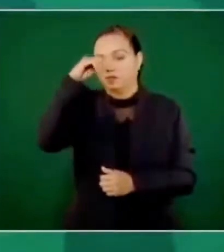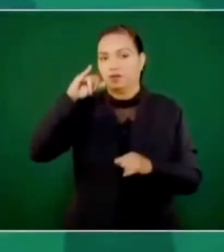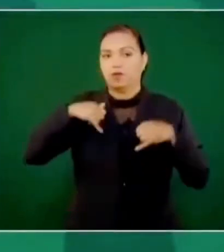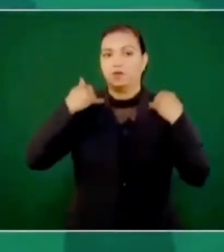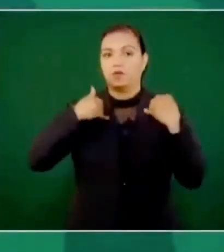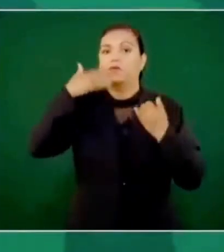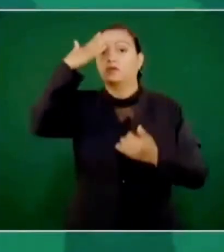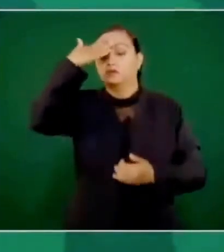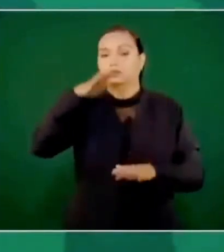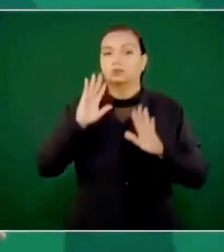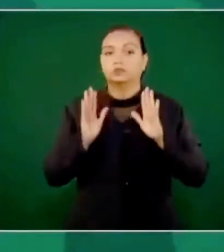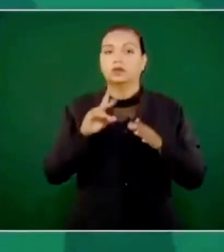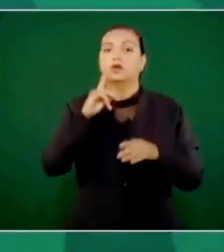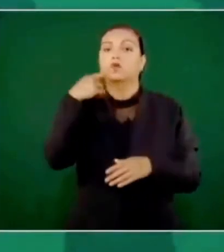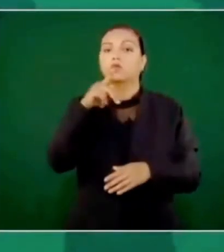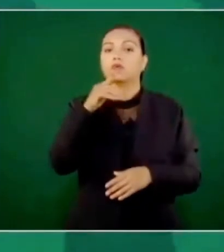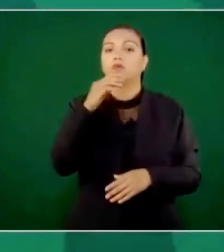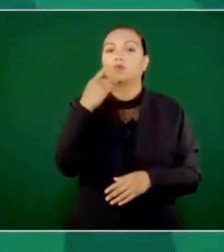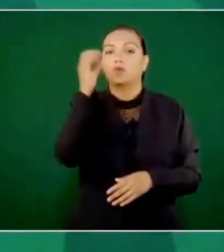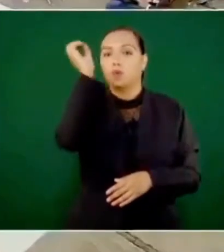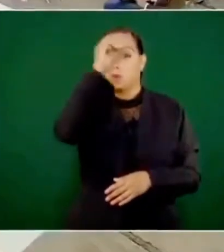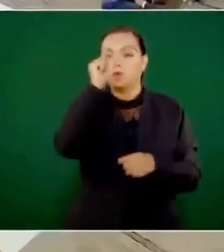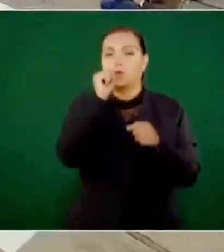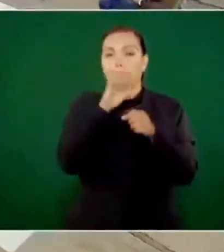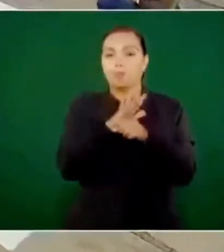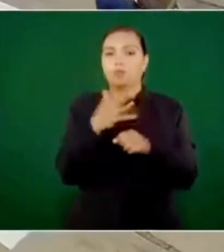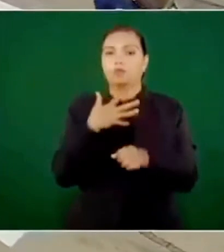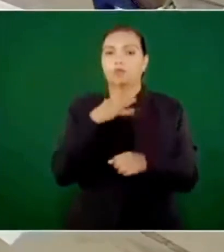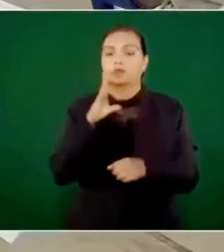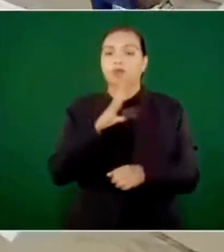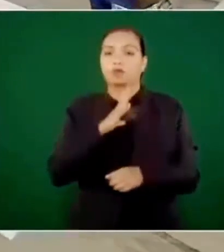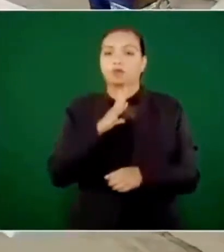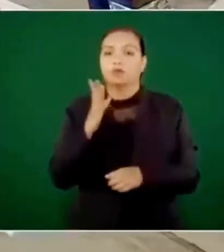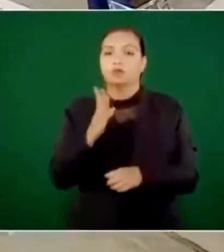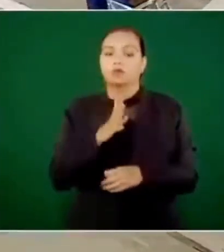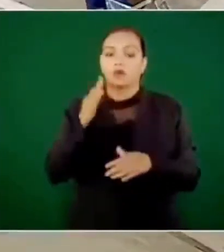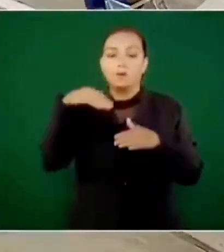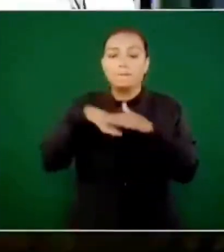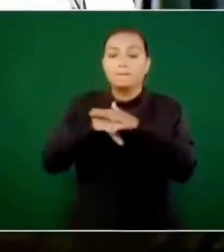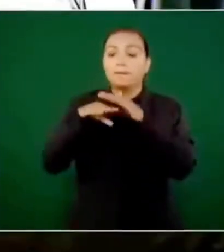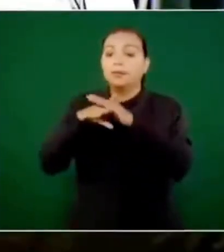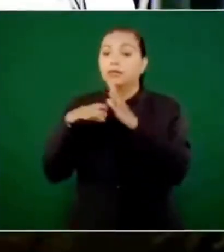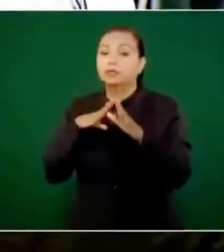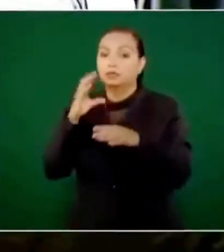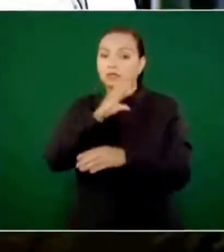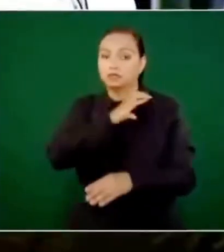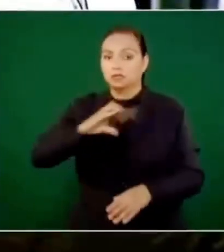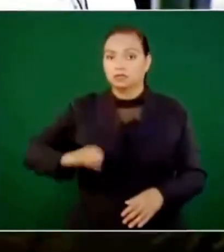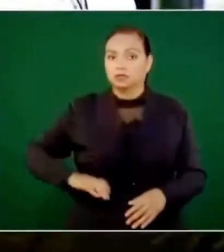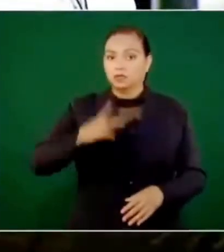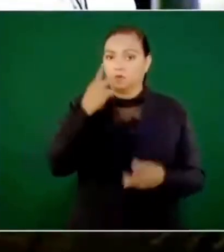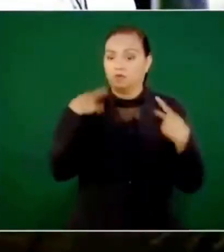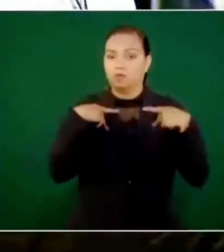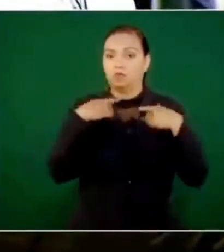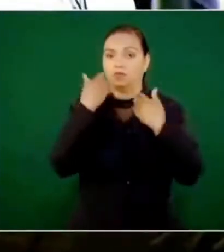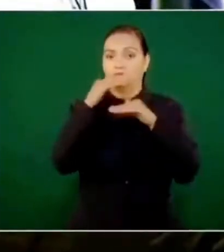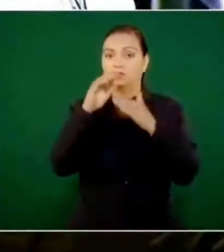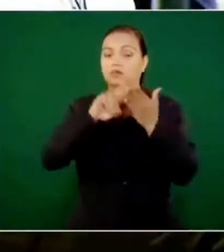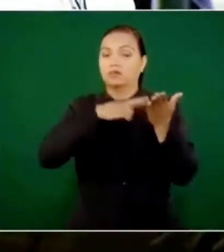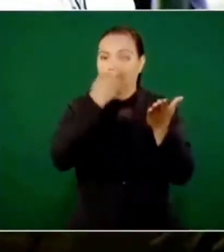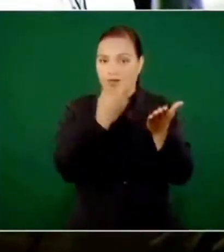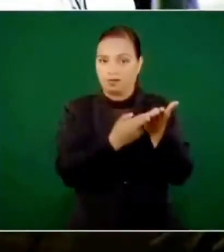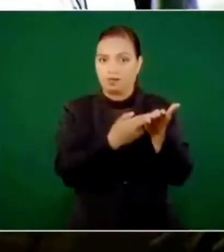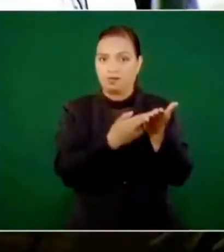sepan. ¿Qué opinión le merece que se hayan colado a estas candidaturas, sobre todo la de Reynosa,